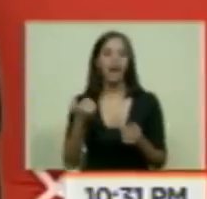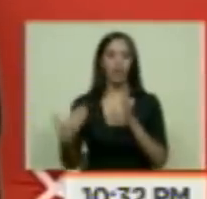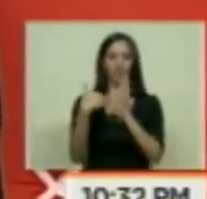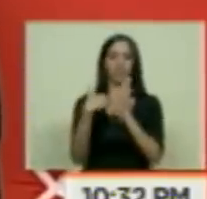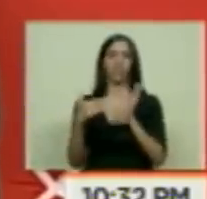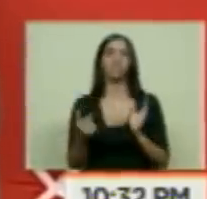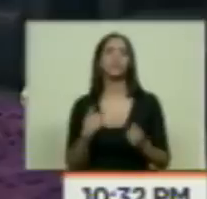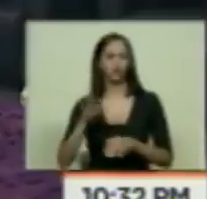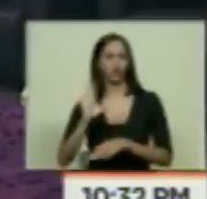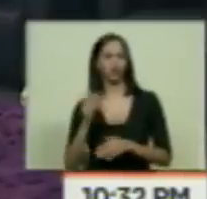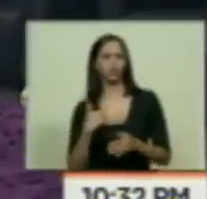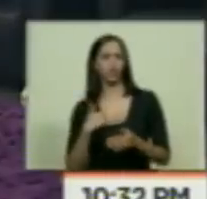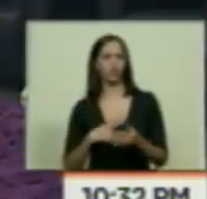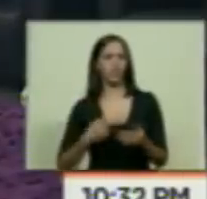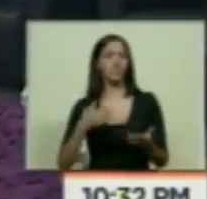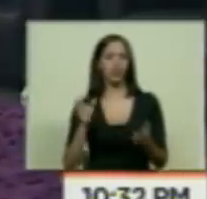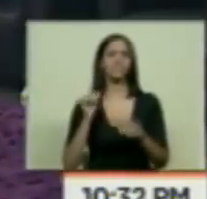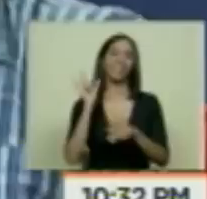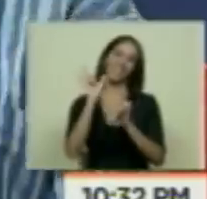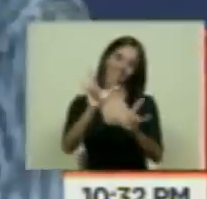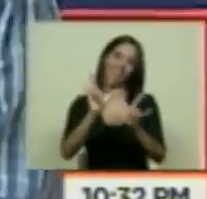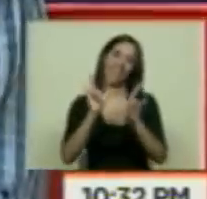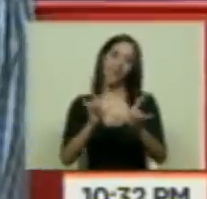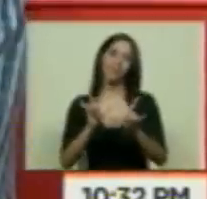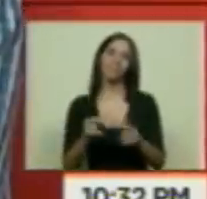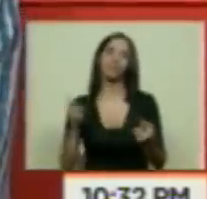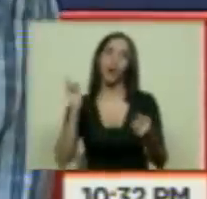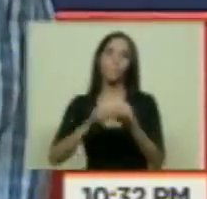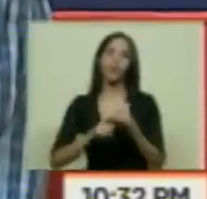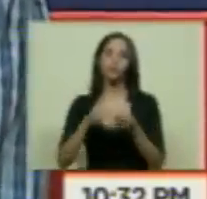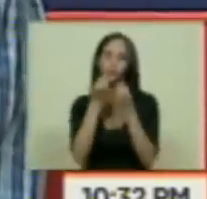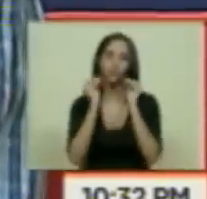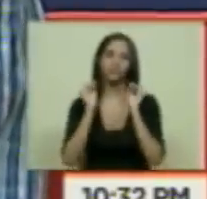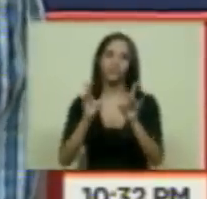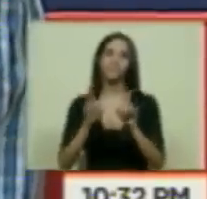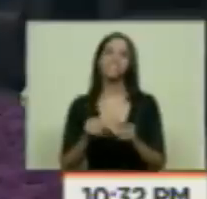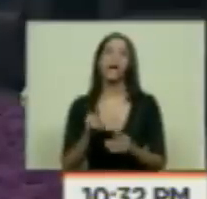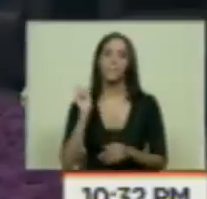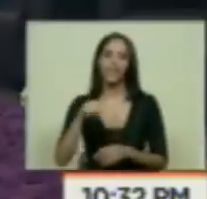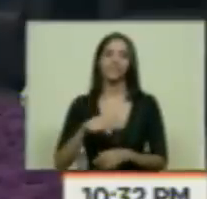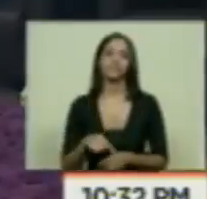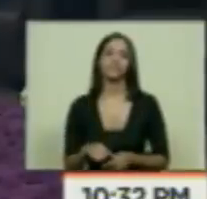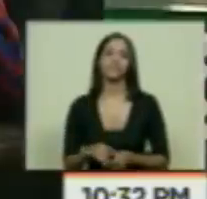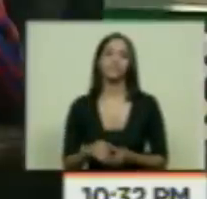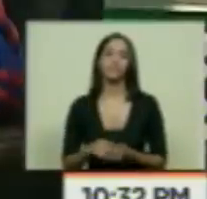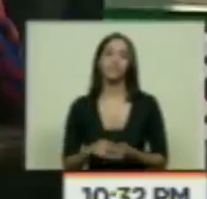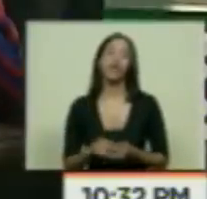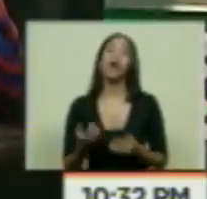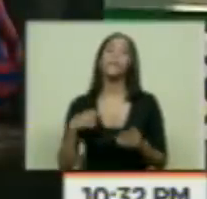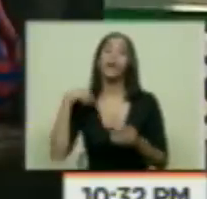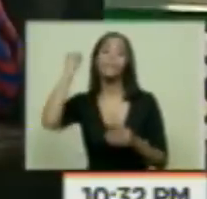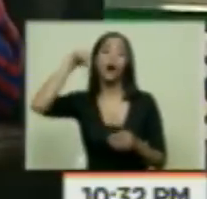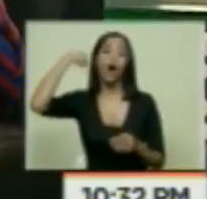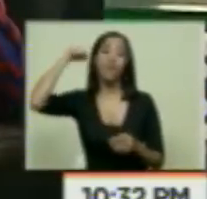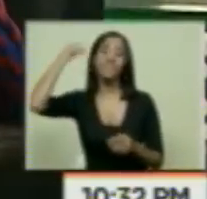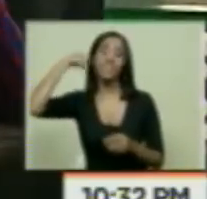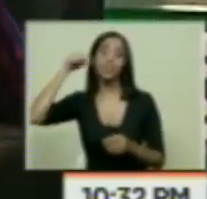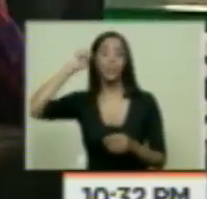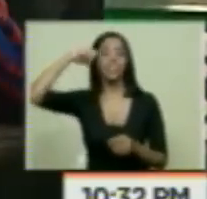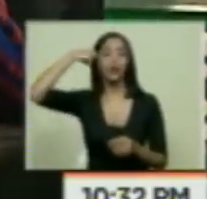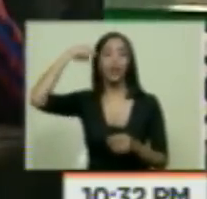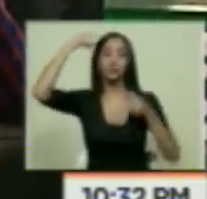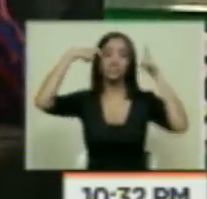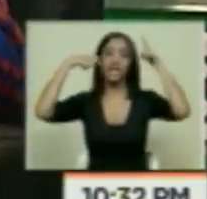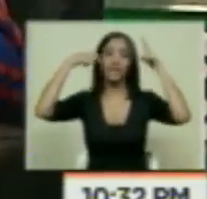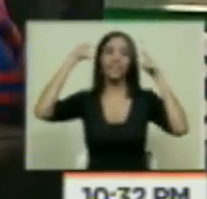me encargo, Renita, yo me encargo. Te queremos, Fabio. Mira, su esposa con solo un beso también. La semana que viene vamos para allá, Sabal. Mira, vamos a pasar otro video. Estamos recordando a Hugo Chávez.